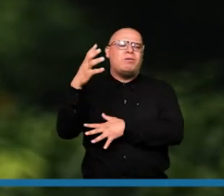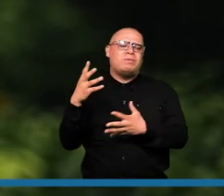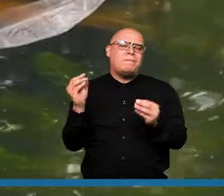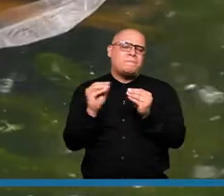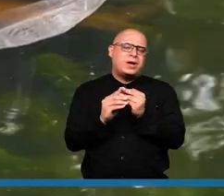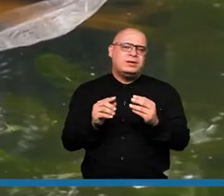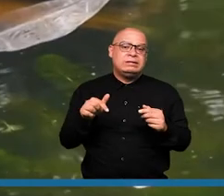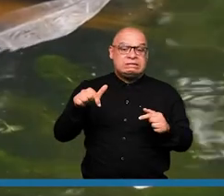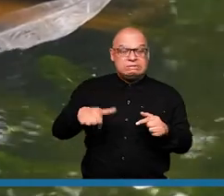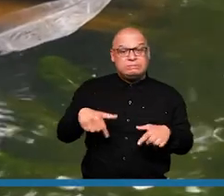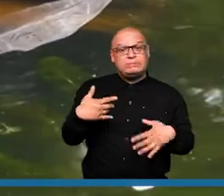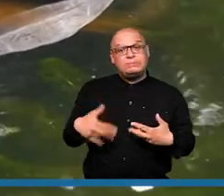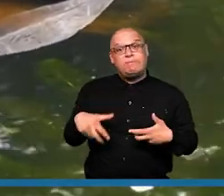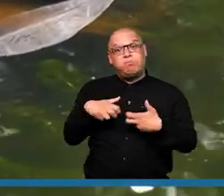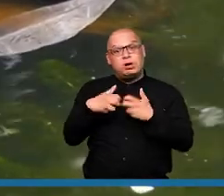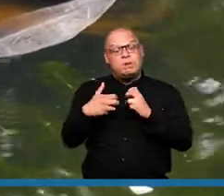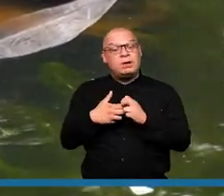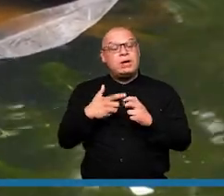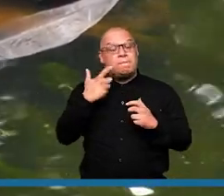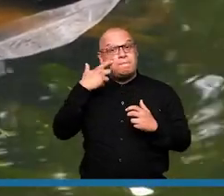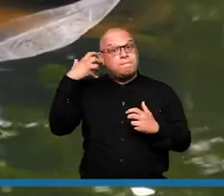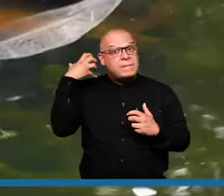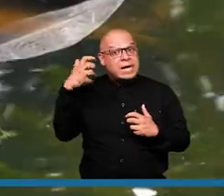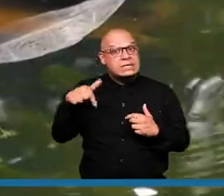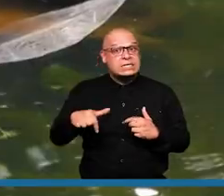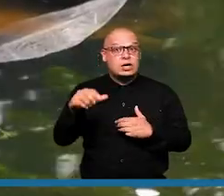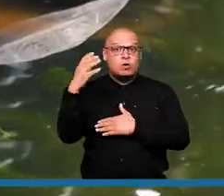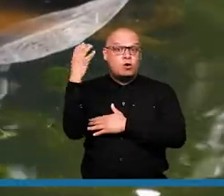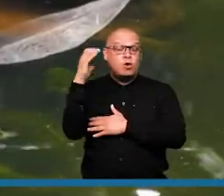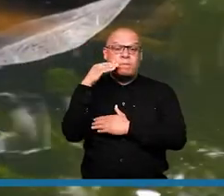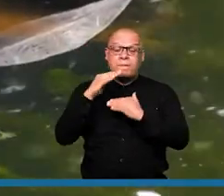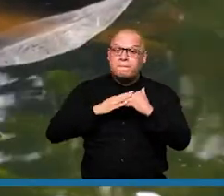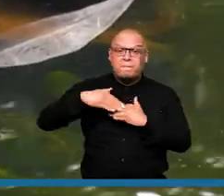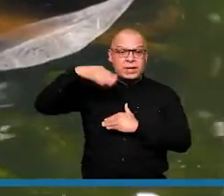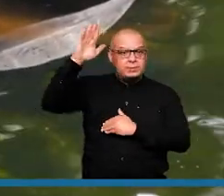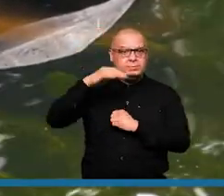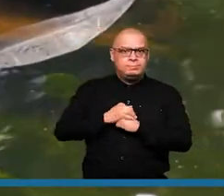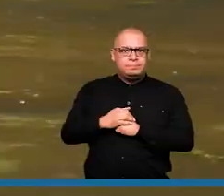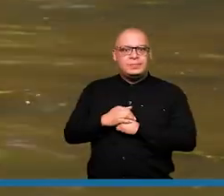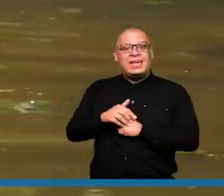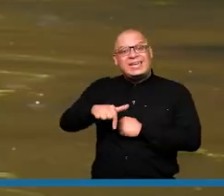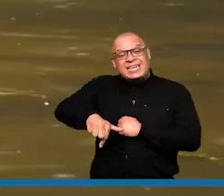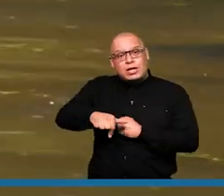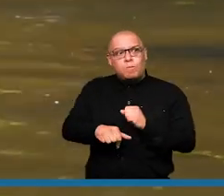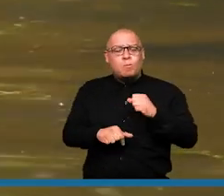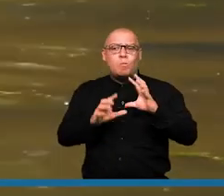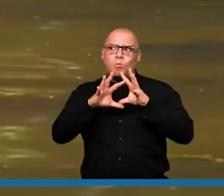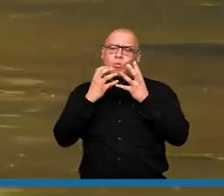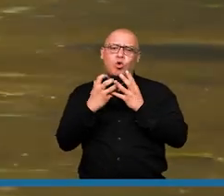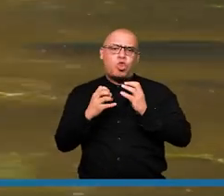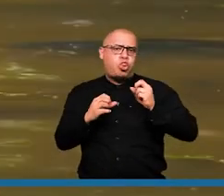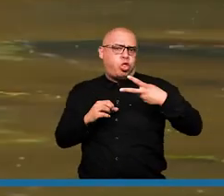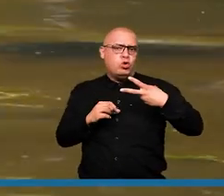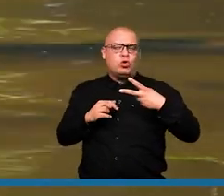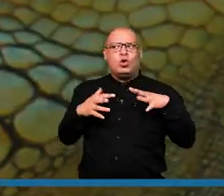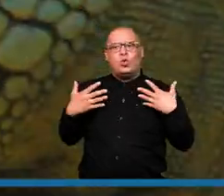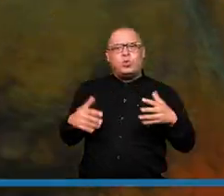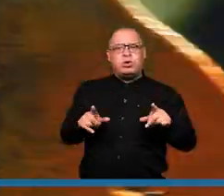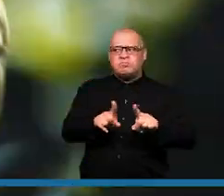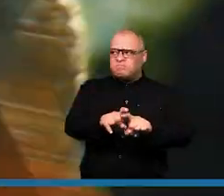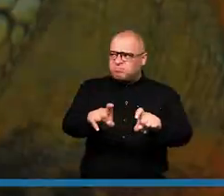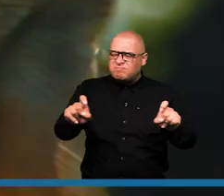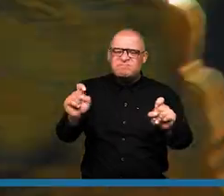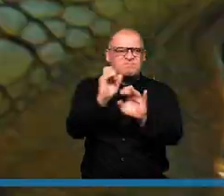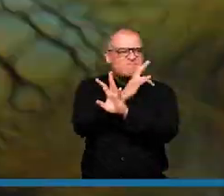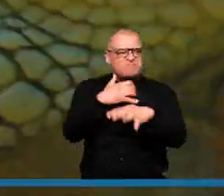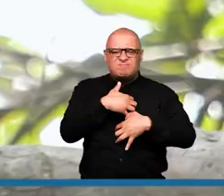ajeno, tiene una problemática mucho más compleja que en el resto de países del mundo. Que es el segundo país con mayor riqueza en biodiversidad, y el tráfico